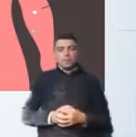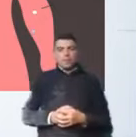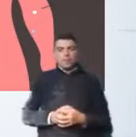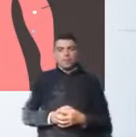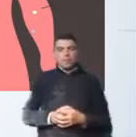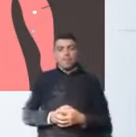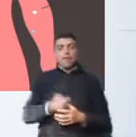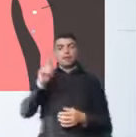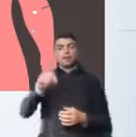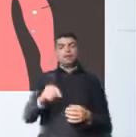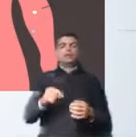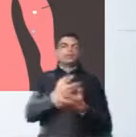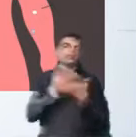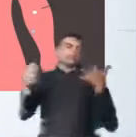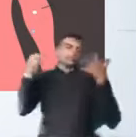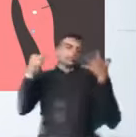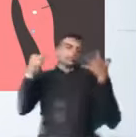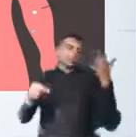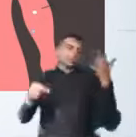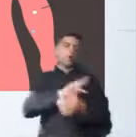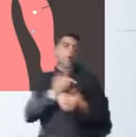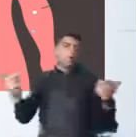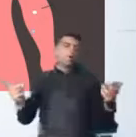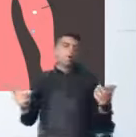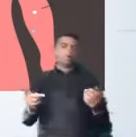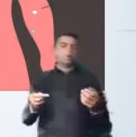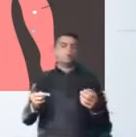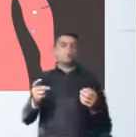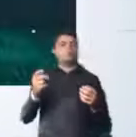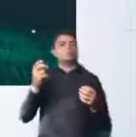comunes. En algunos casos puede ocasionar diarrea